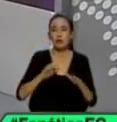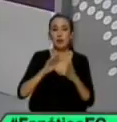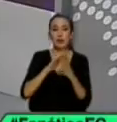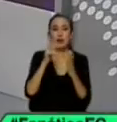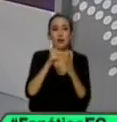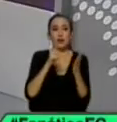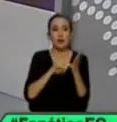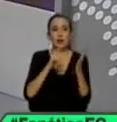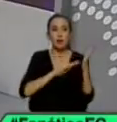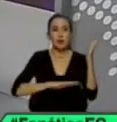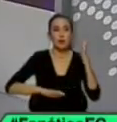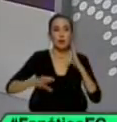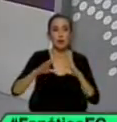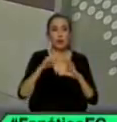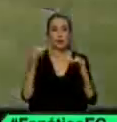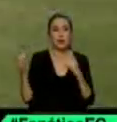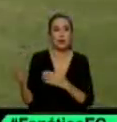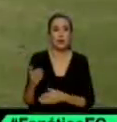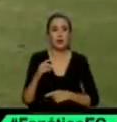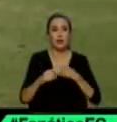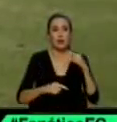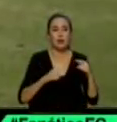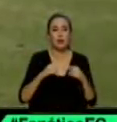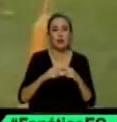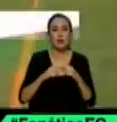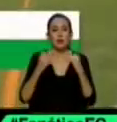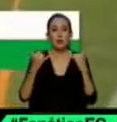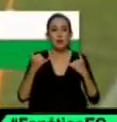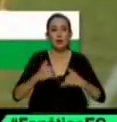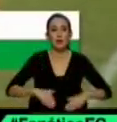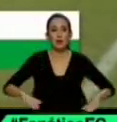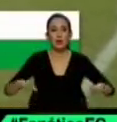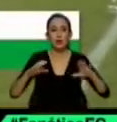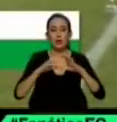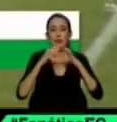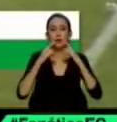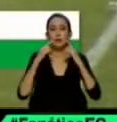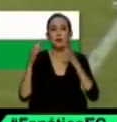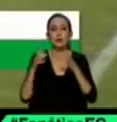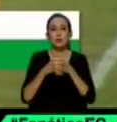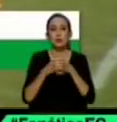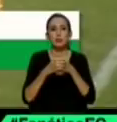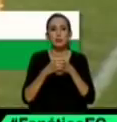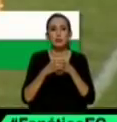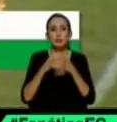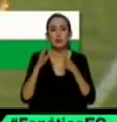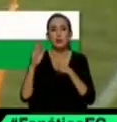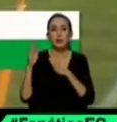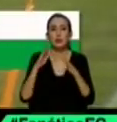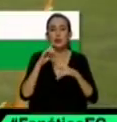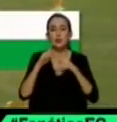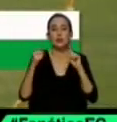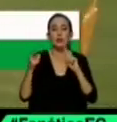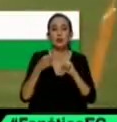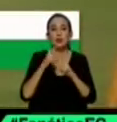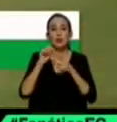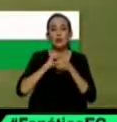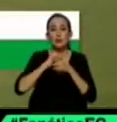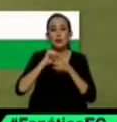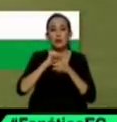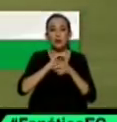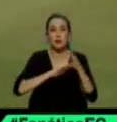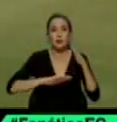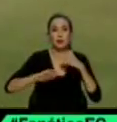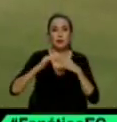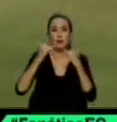llegada a Ciudad de México, en donde no dio declaraciones, y luego también en Culiacán, en donde justamente estamos viendo las imágenes de lo que fue el primer entrenamiento de